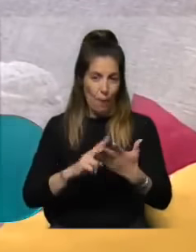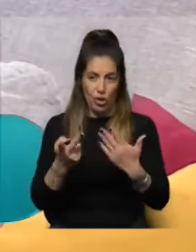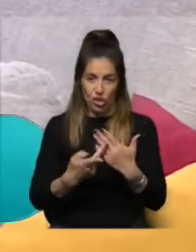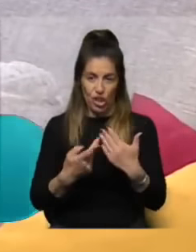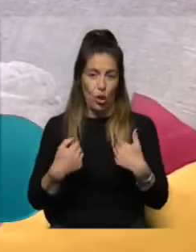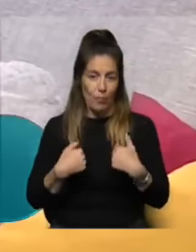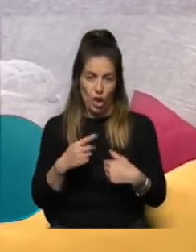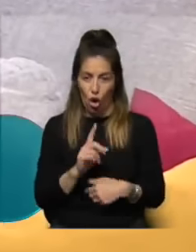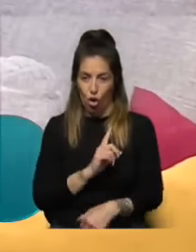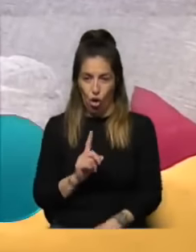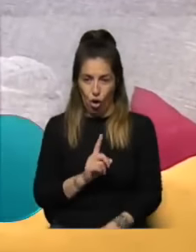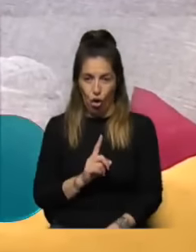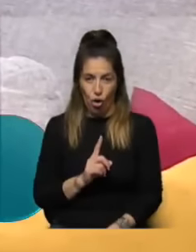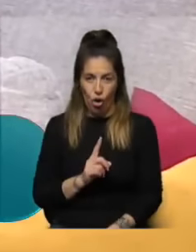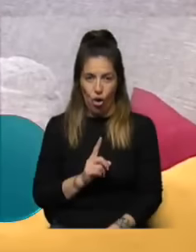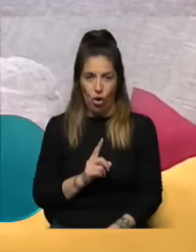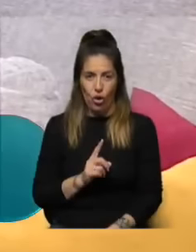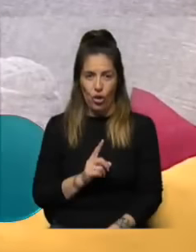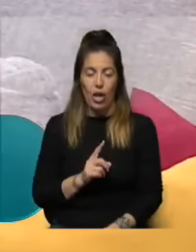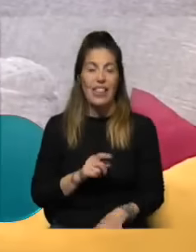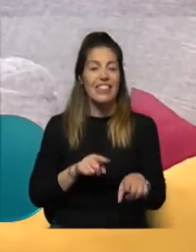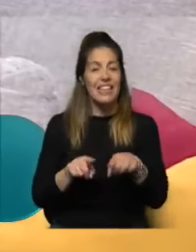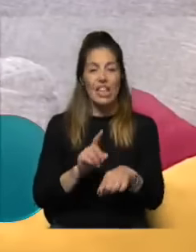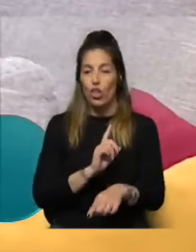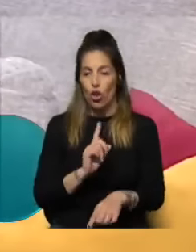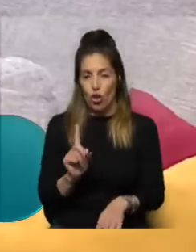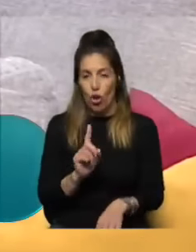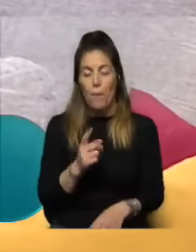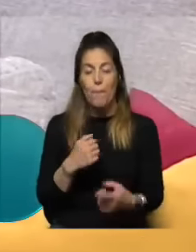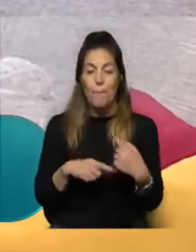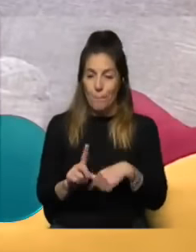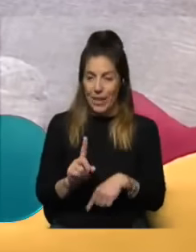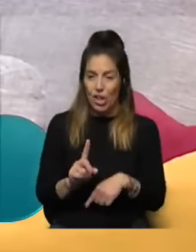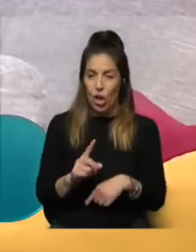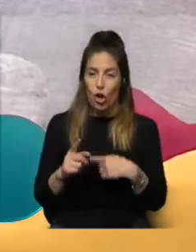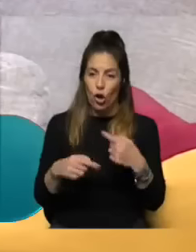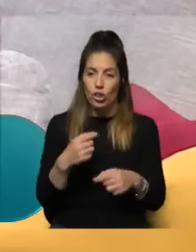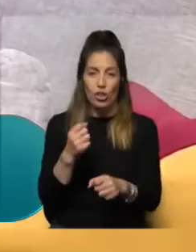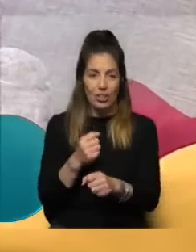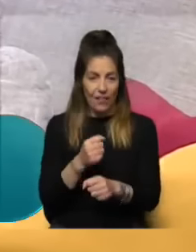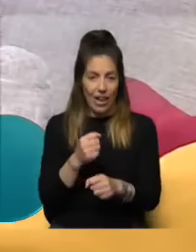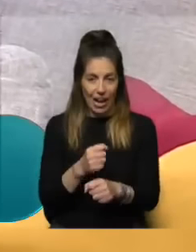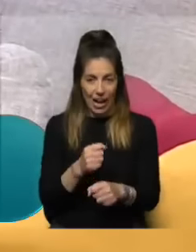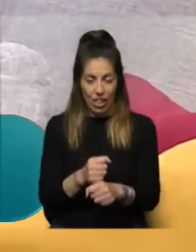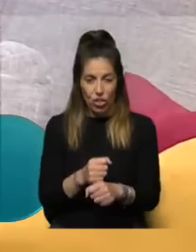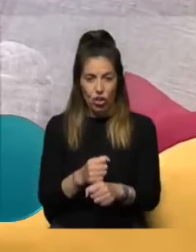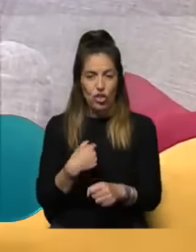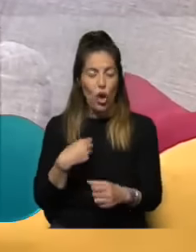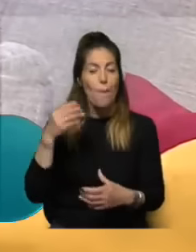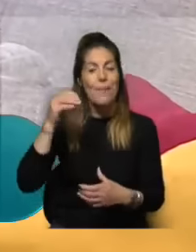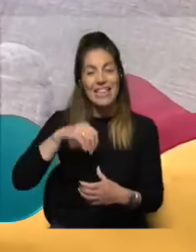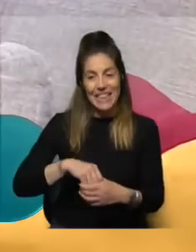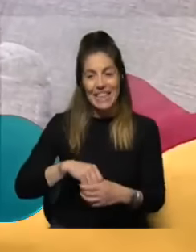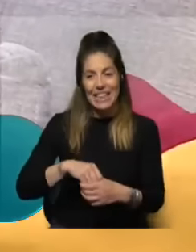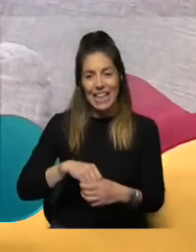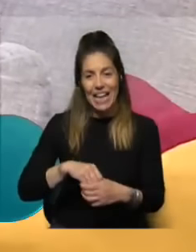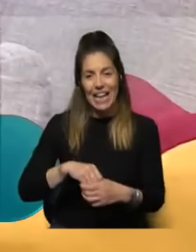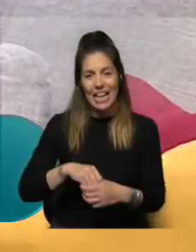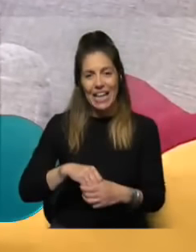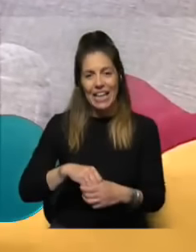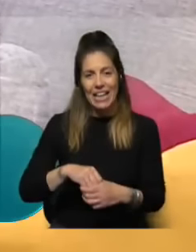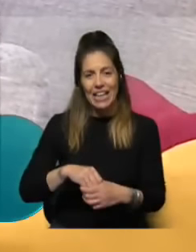personal dirigiendo nosotras, pero Inés sigue trabajando en Ironhide. Yo estoy metida en medio que la vida